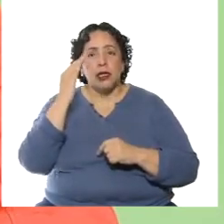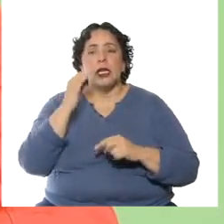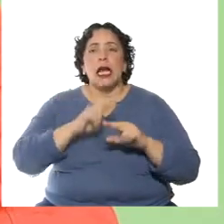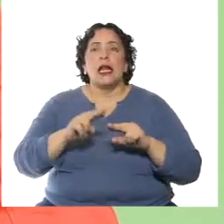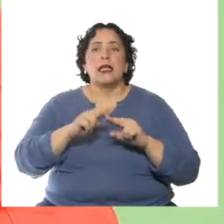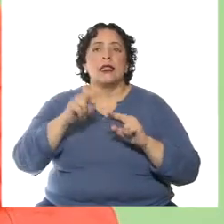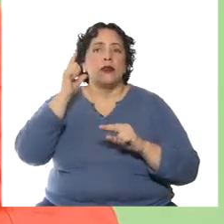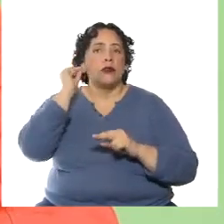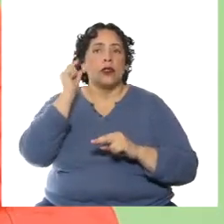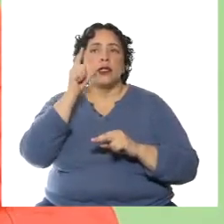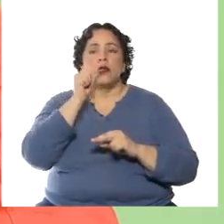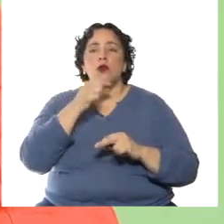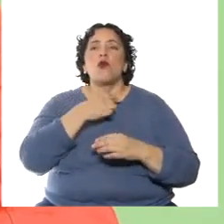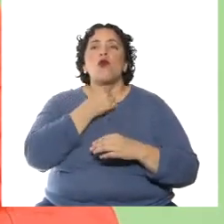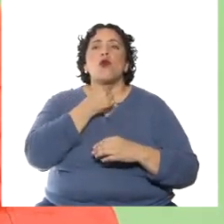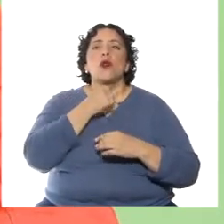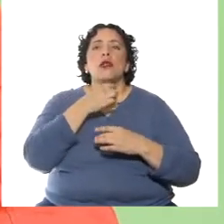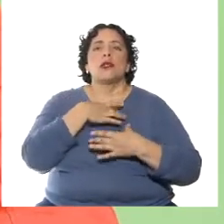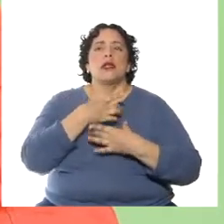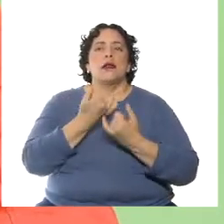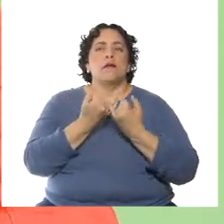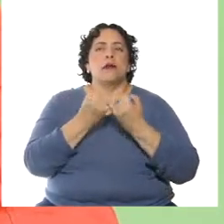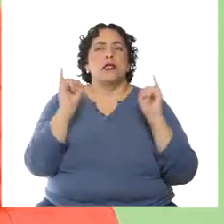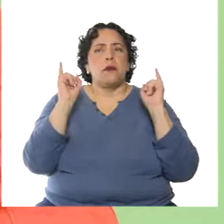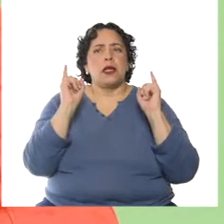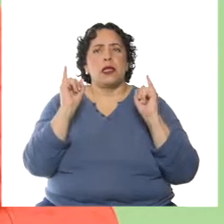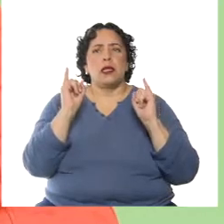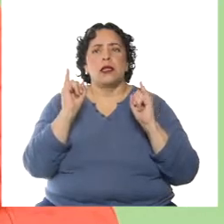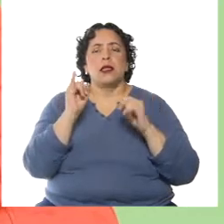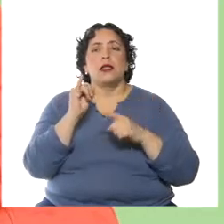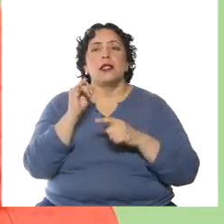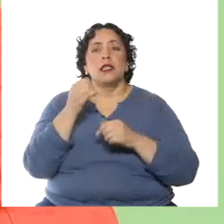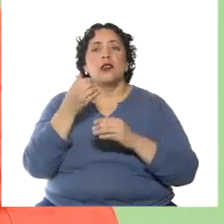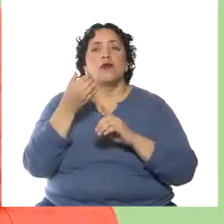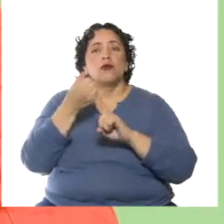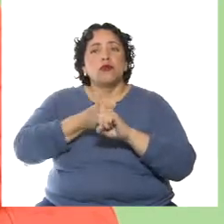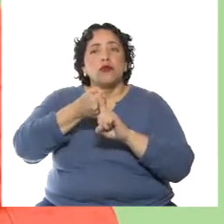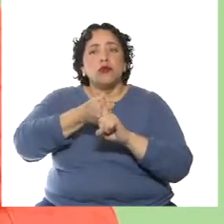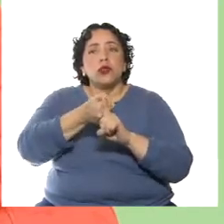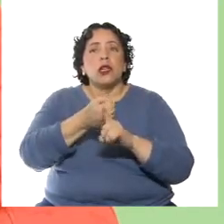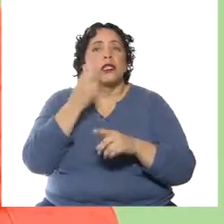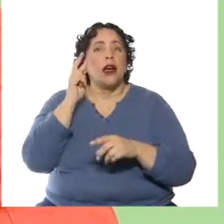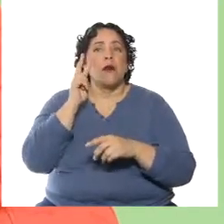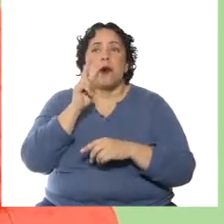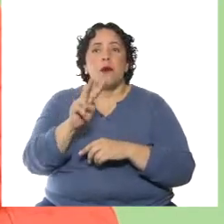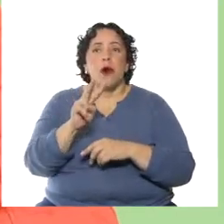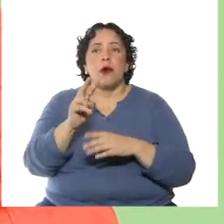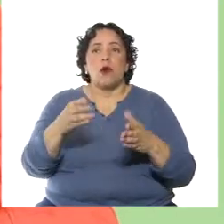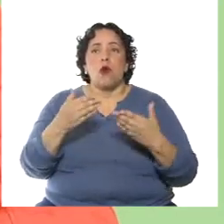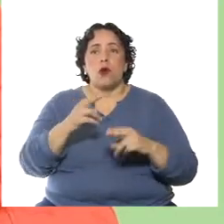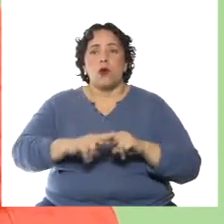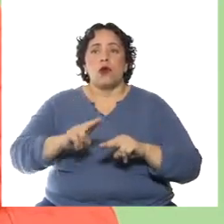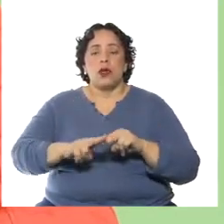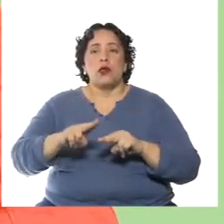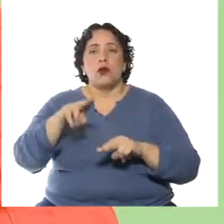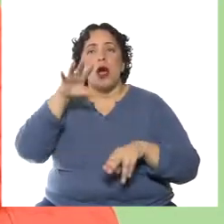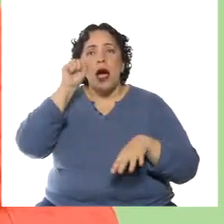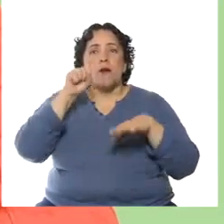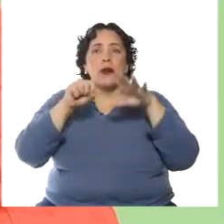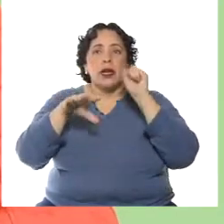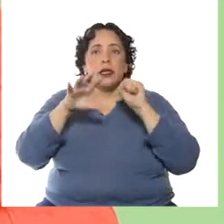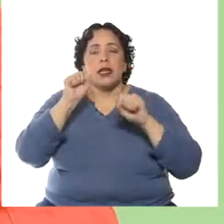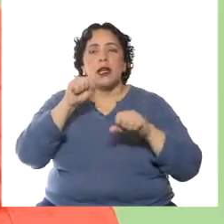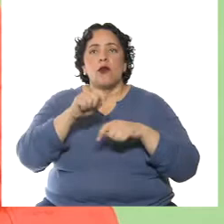les gusta ser independientes, ser autónomos. Y esta constancia la vamos a ver, por ejemplo, cuando las niñas y los niños están aprendiendo